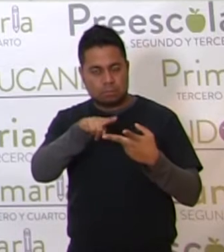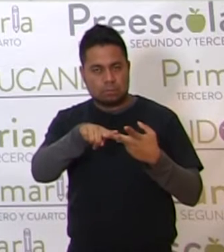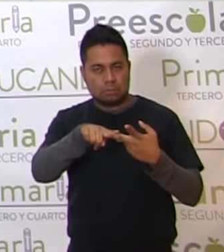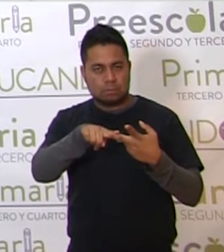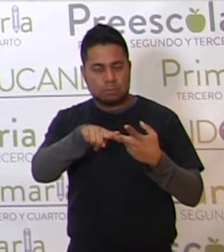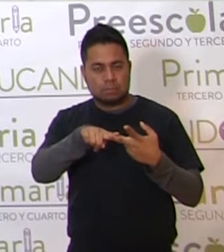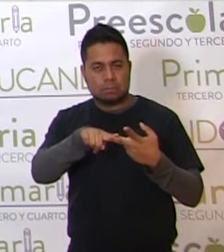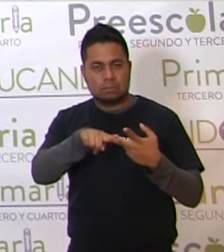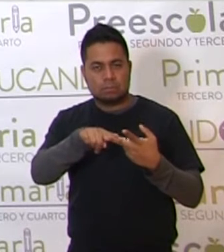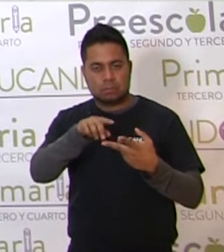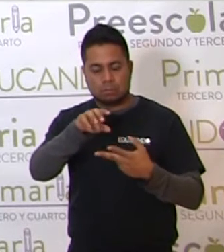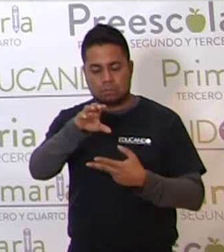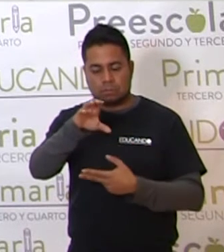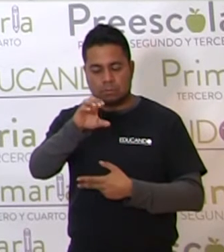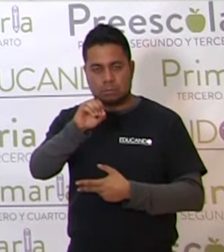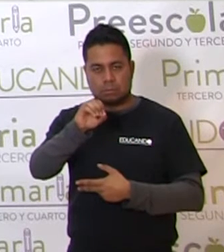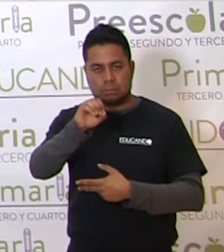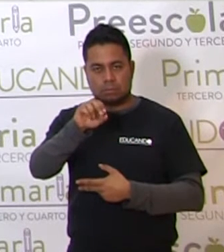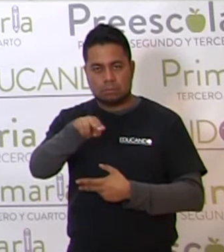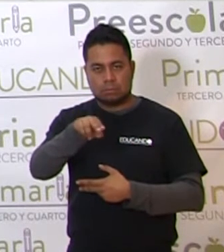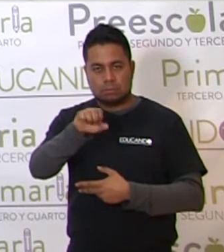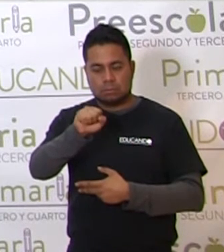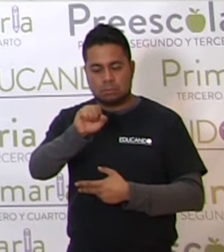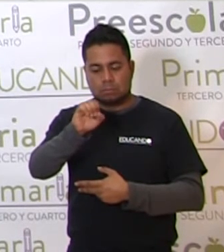rima con